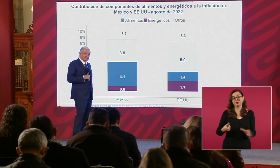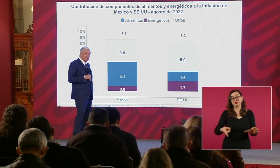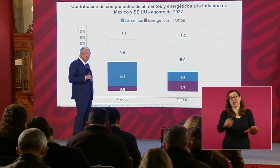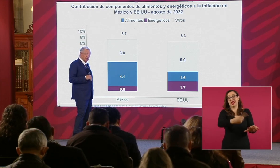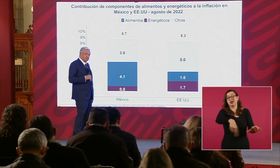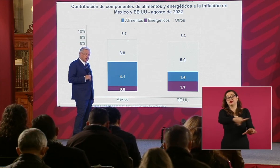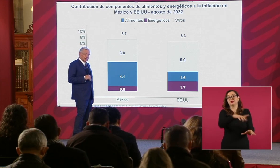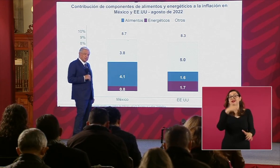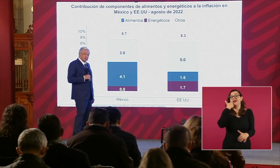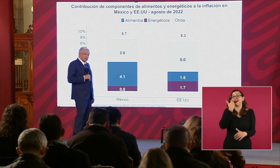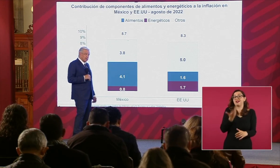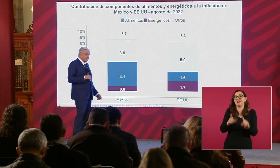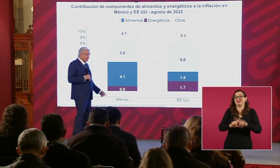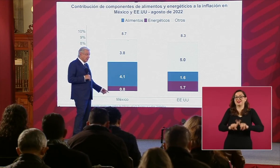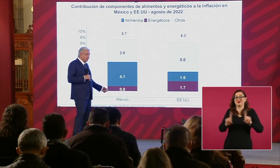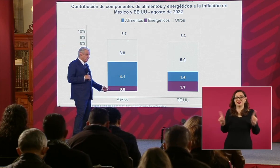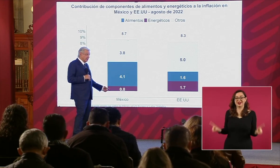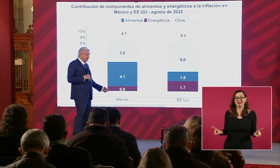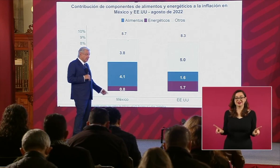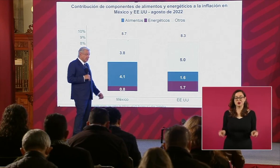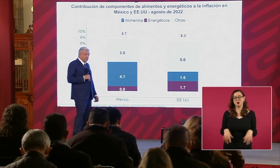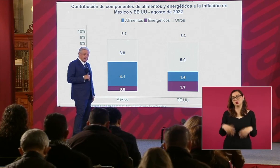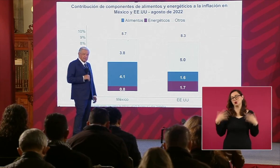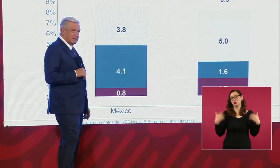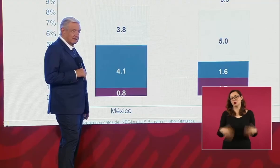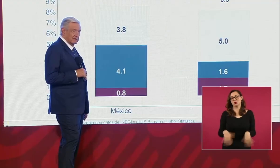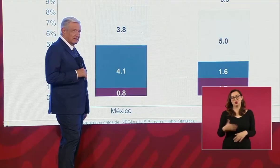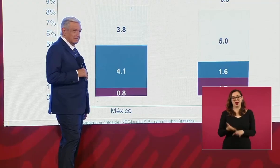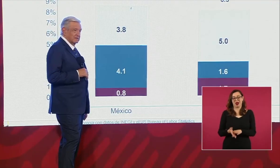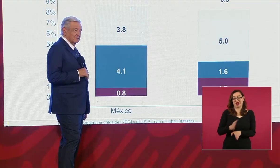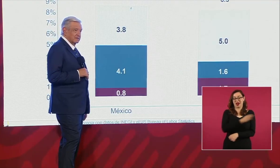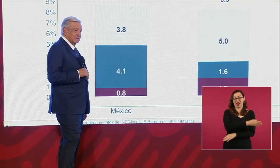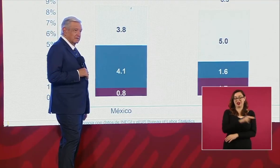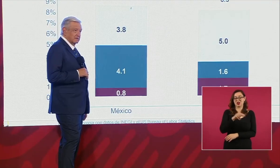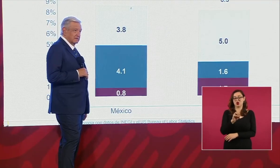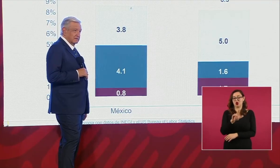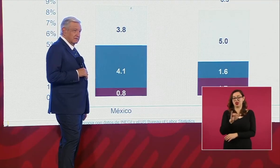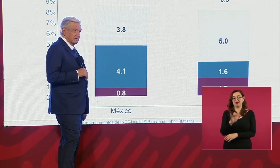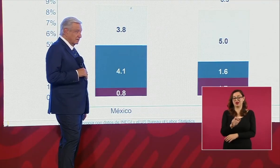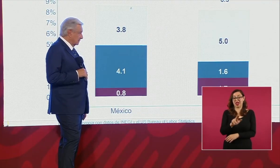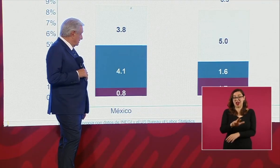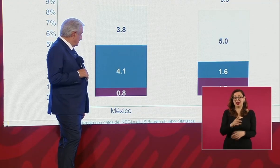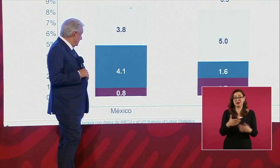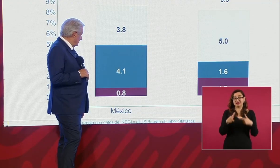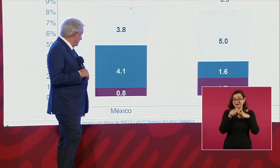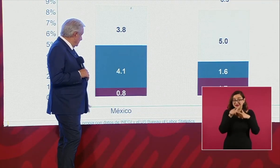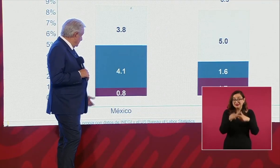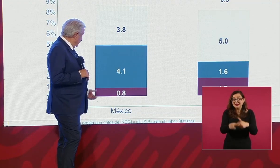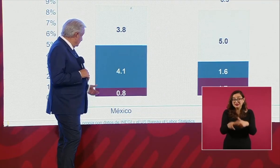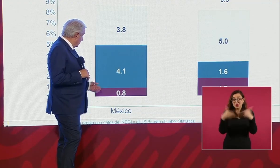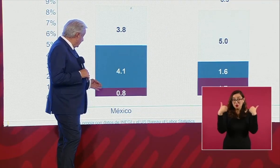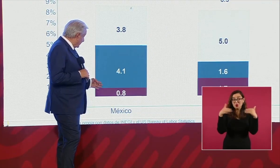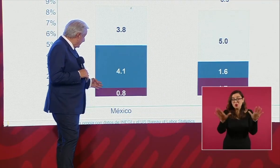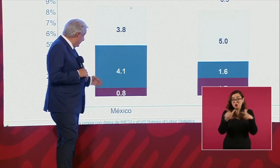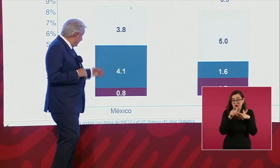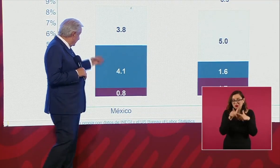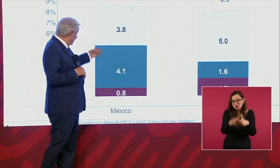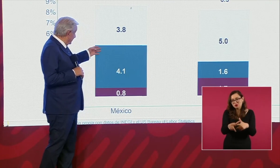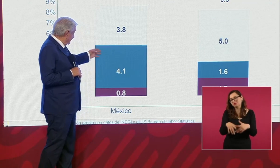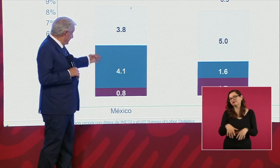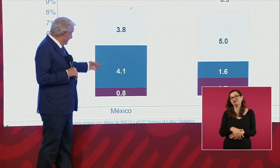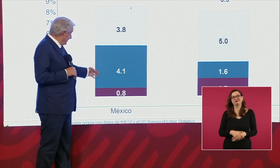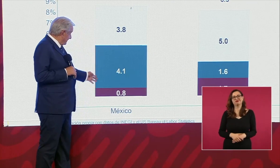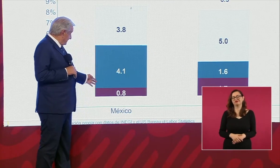de discapacidad y entonces metían al intérprete de lengua de señas. O un informe una vez al año